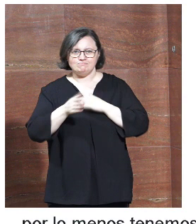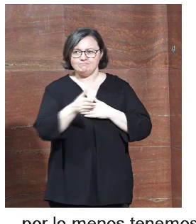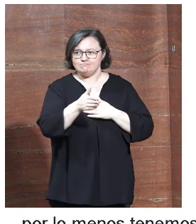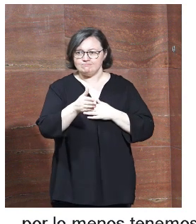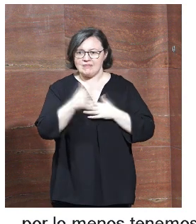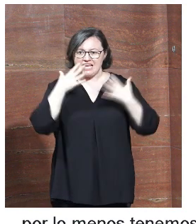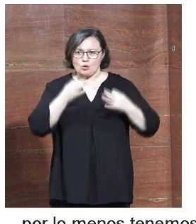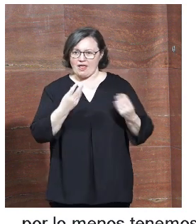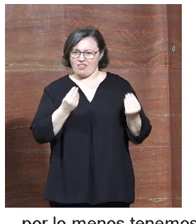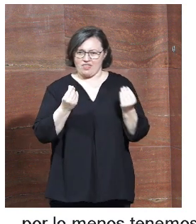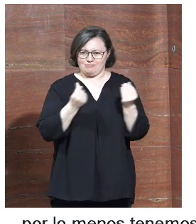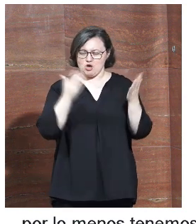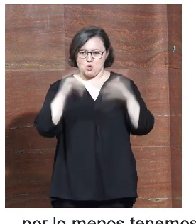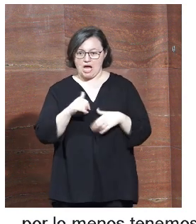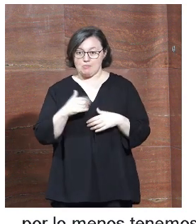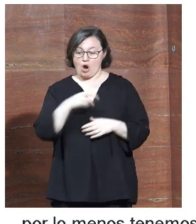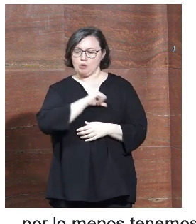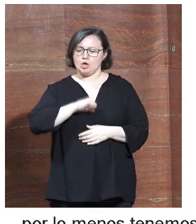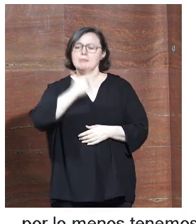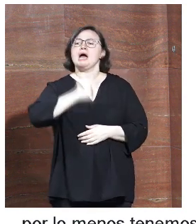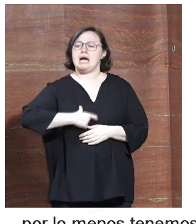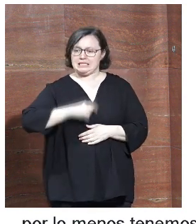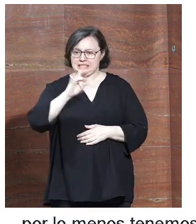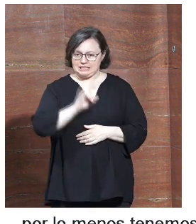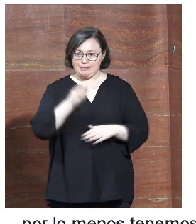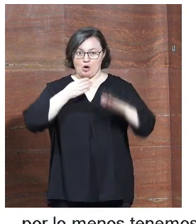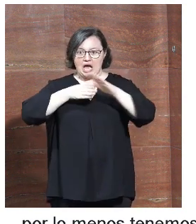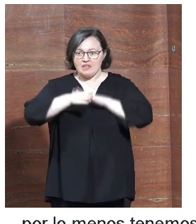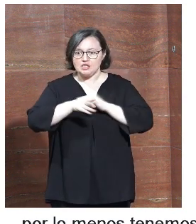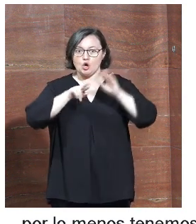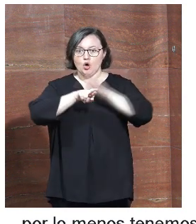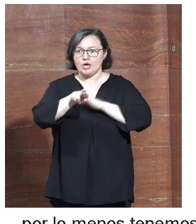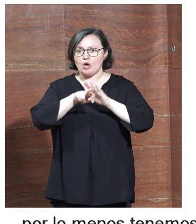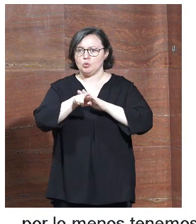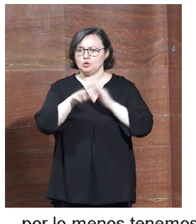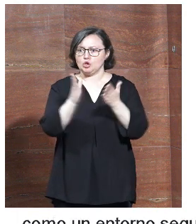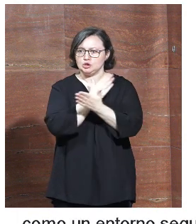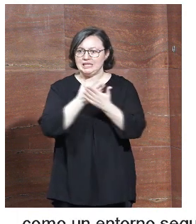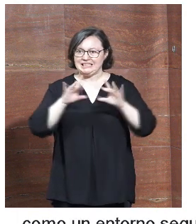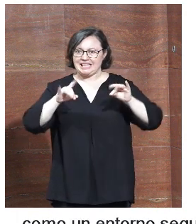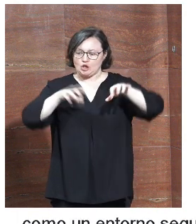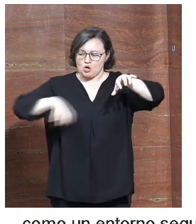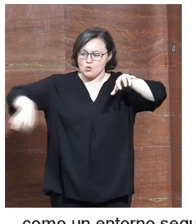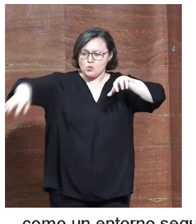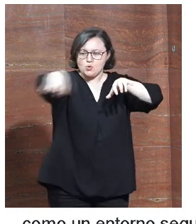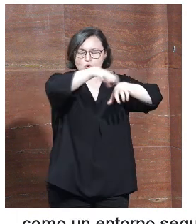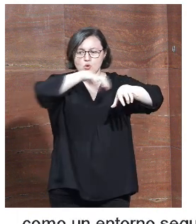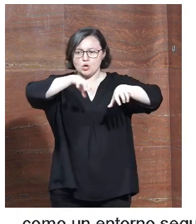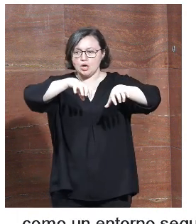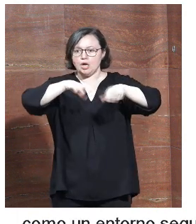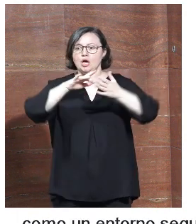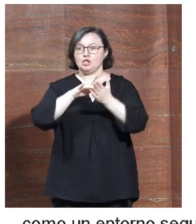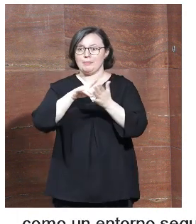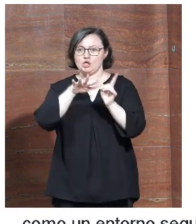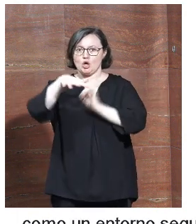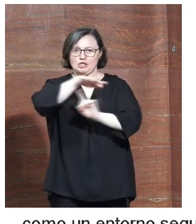limitando nuestra autonomía. Estamos hablando de autonomía personal en el acceso al espacio y a los recursos distribuidos en un territorio. Si yo no percibo un